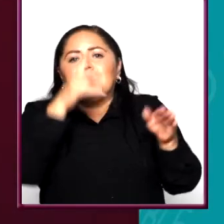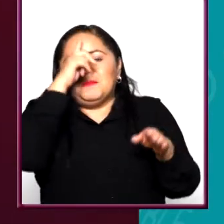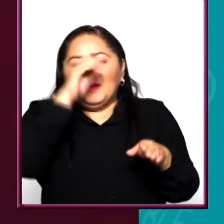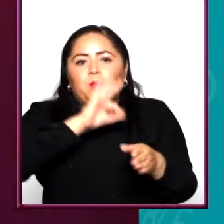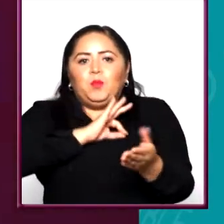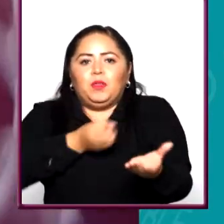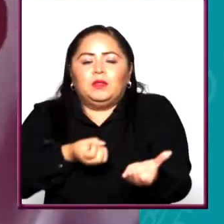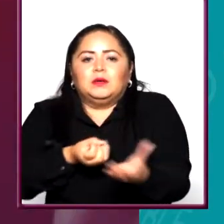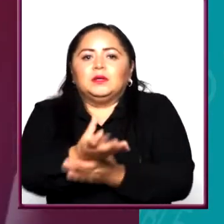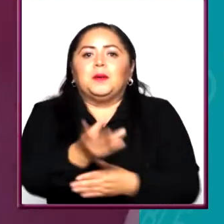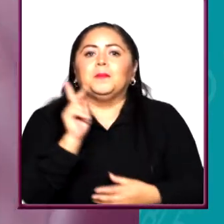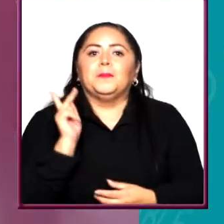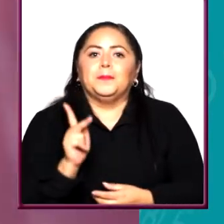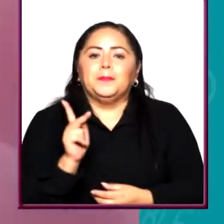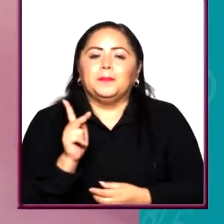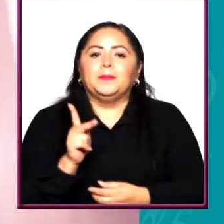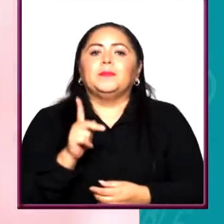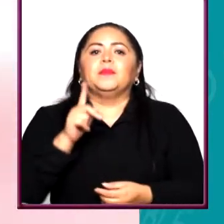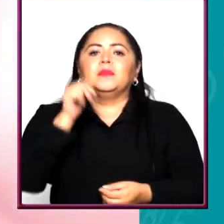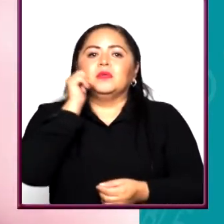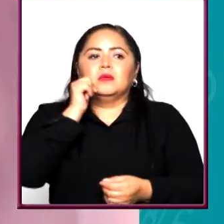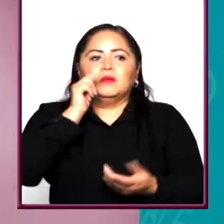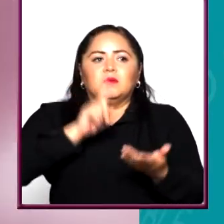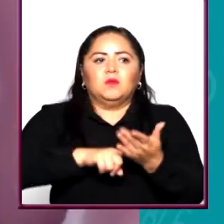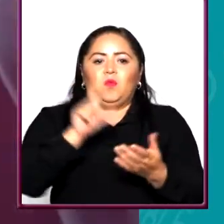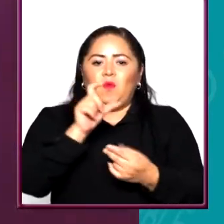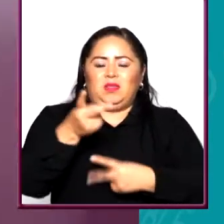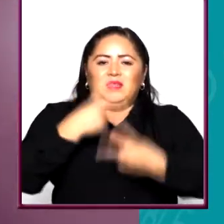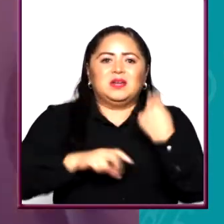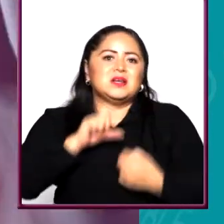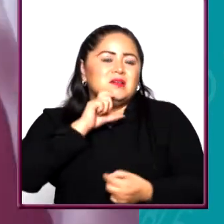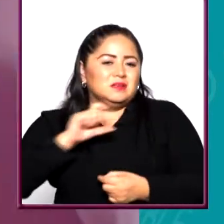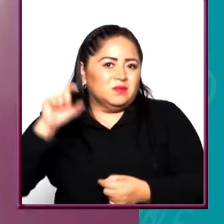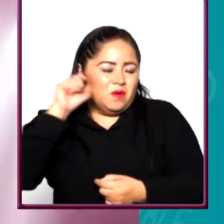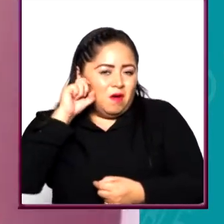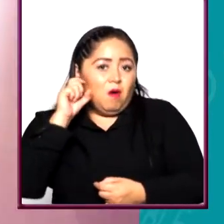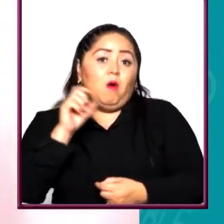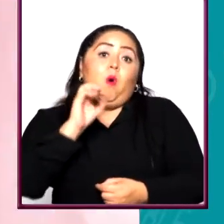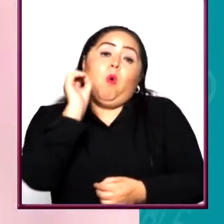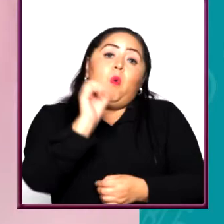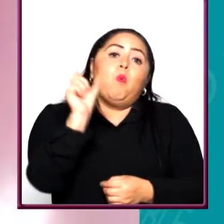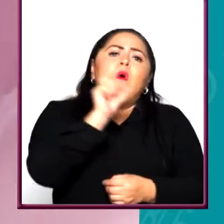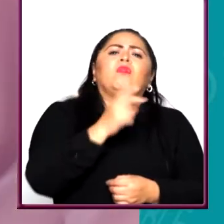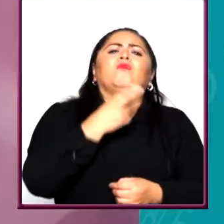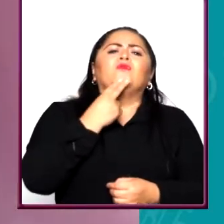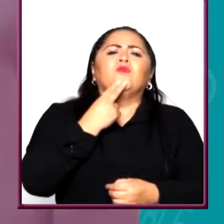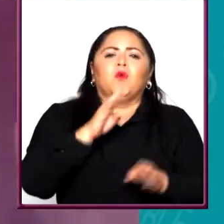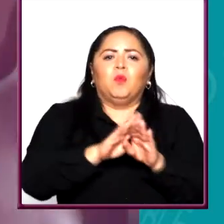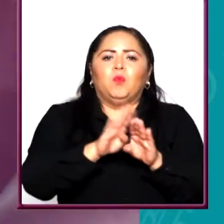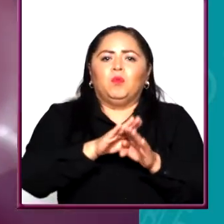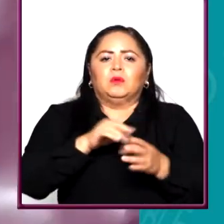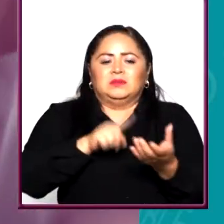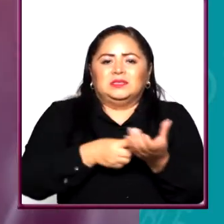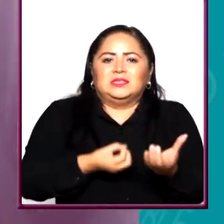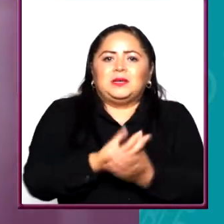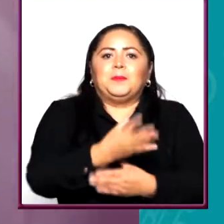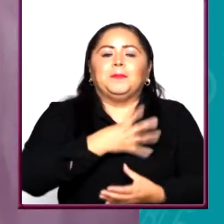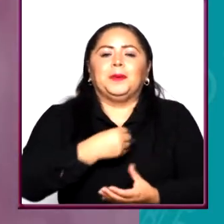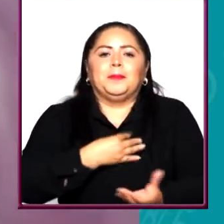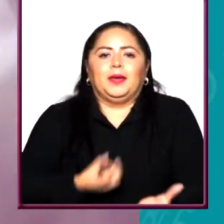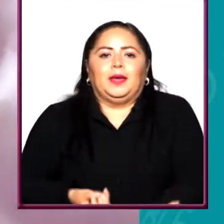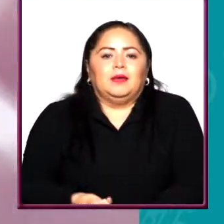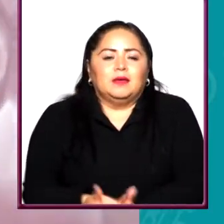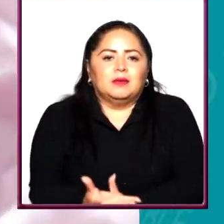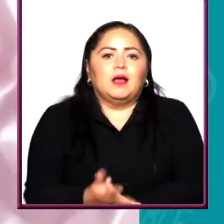abre para permitir la salida de la menstruación, recibir al pene durante la relación sexual y cuando funciona como conducto de salida